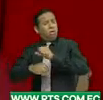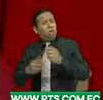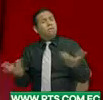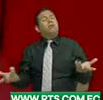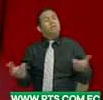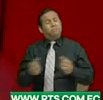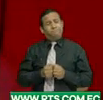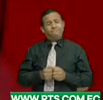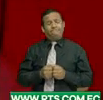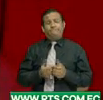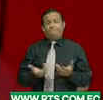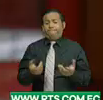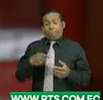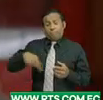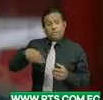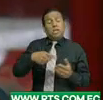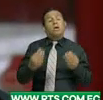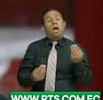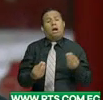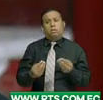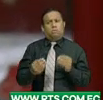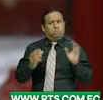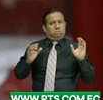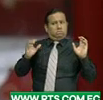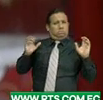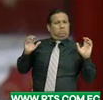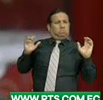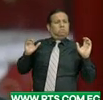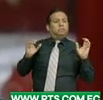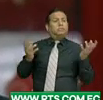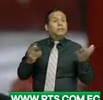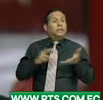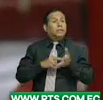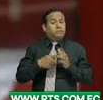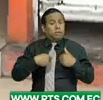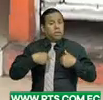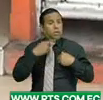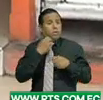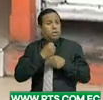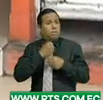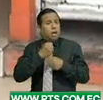regular ya no regresan. Eso también afecta a su economía.